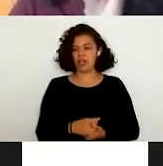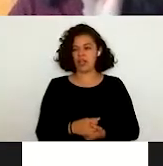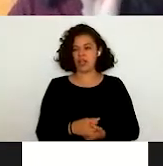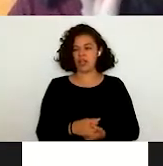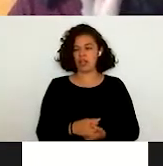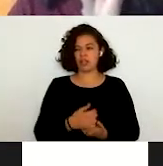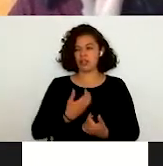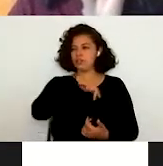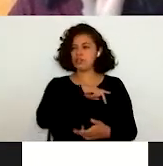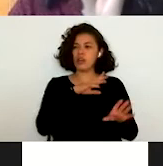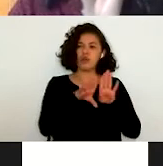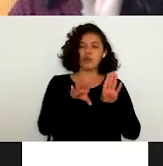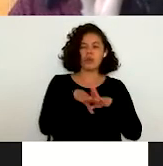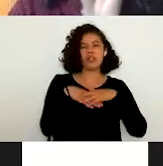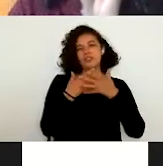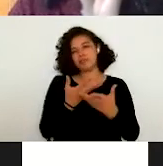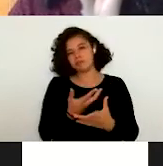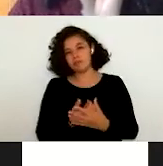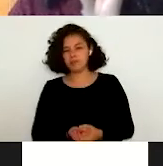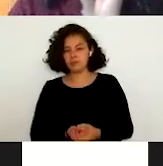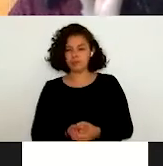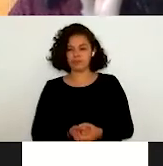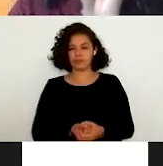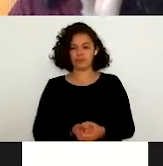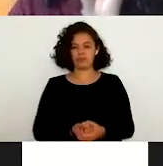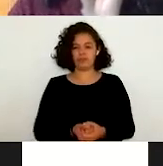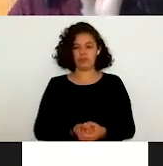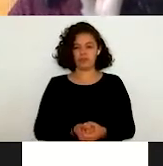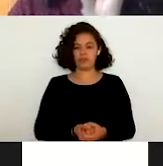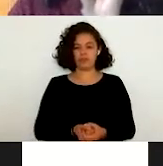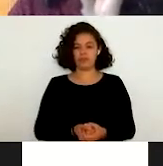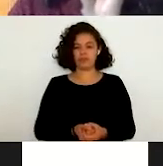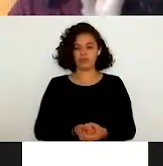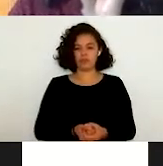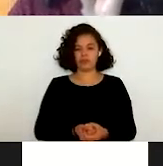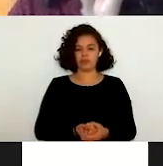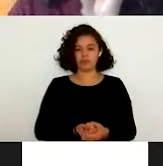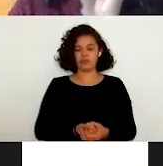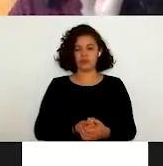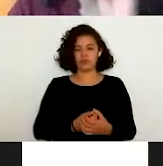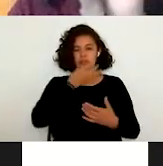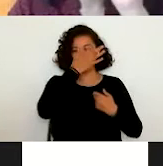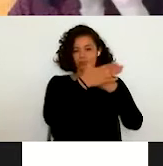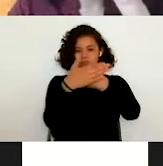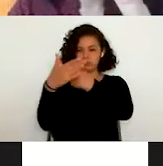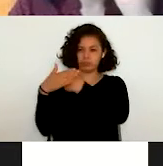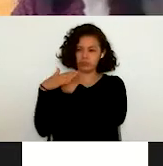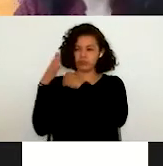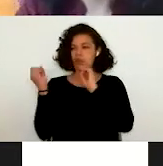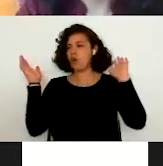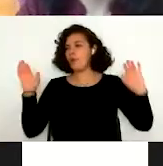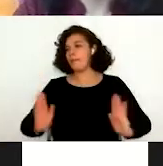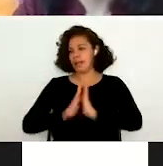patinamos es que, como todos sabemos, son proyectos que la presentación a convocatorias o la participación